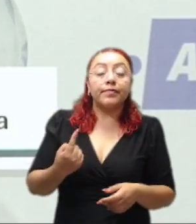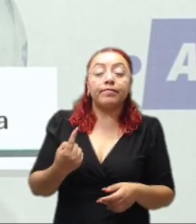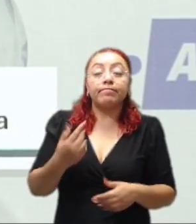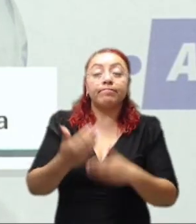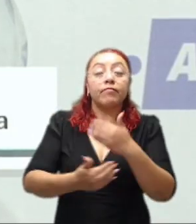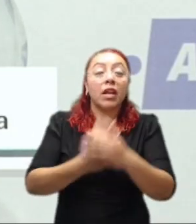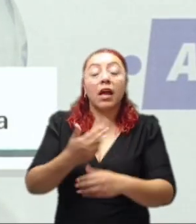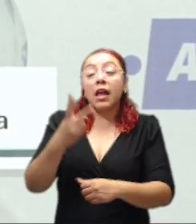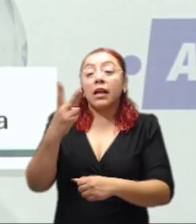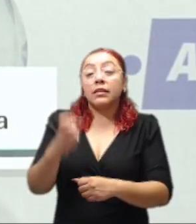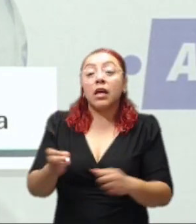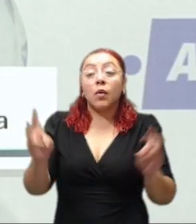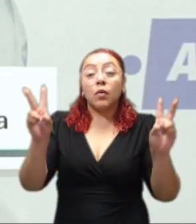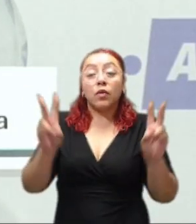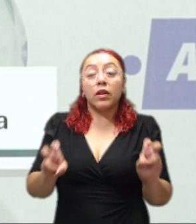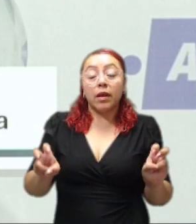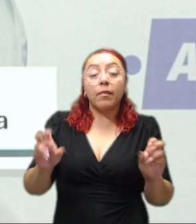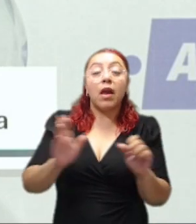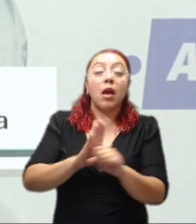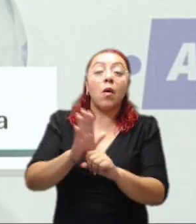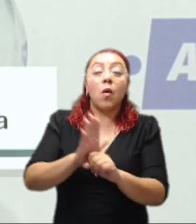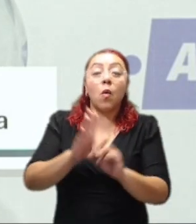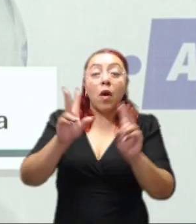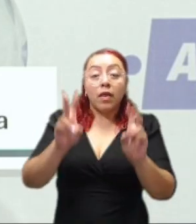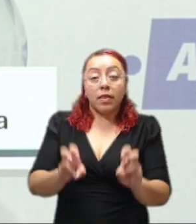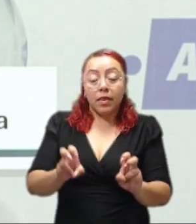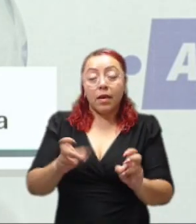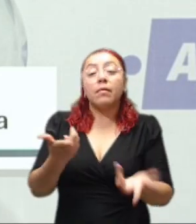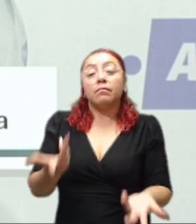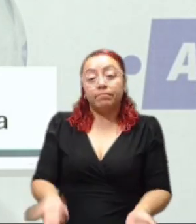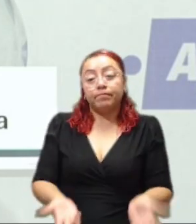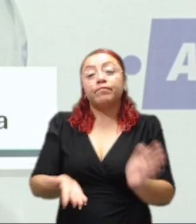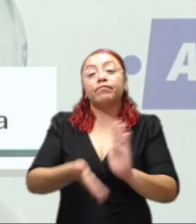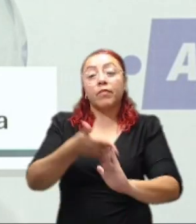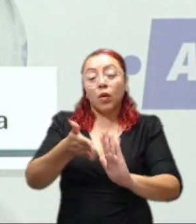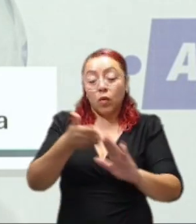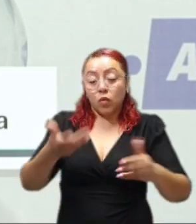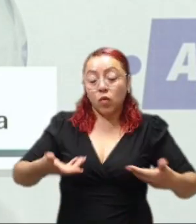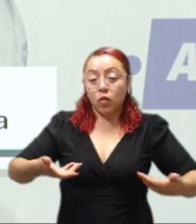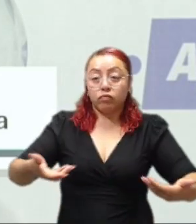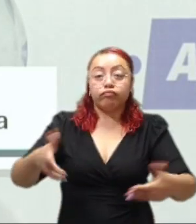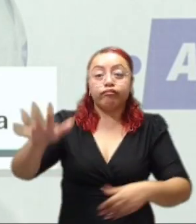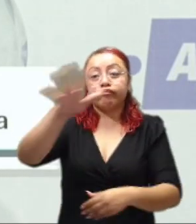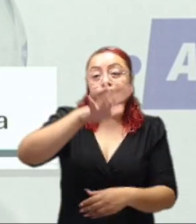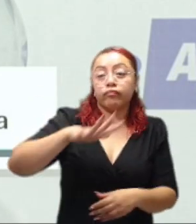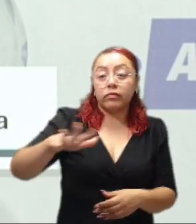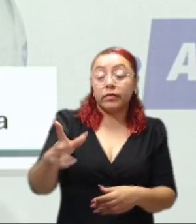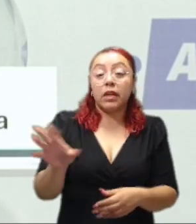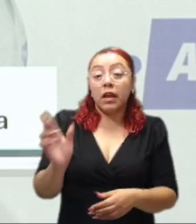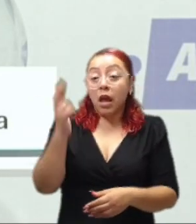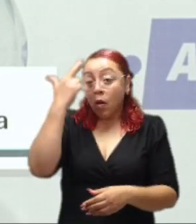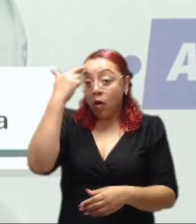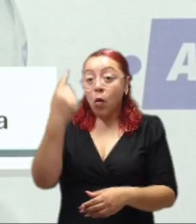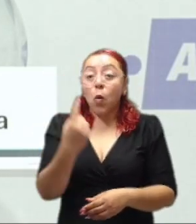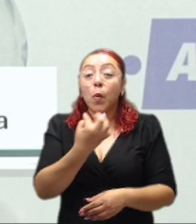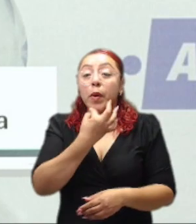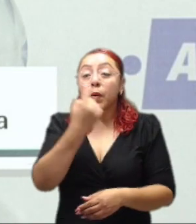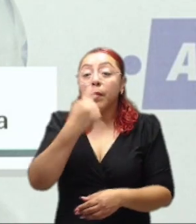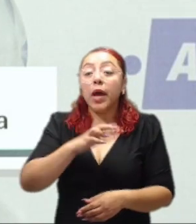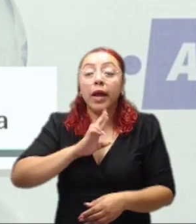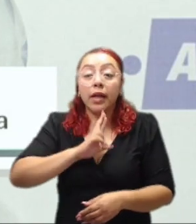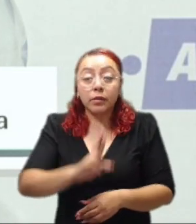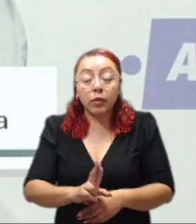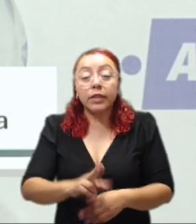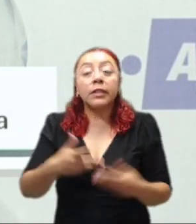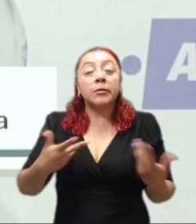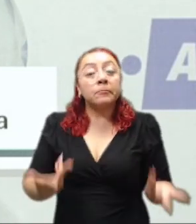bloque donde la temática que se debatirá es obra pública les recuerdo que cuentan con un minuto para responder la pregunta detonadora y si